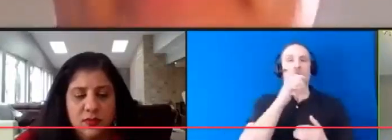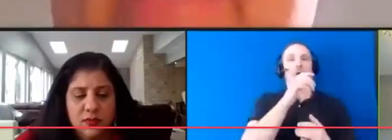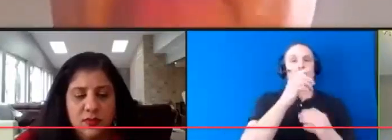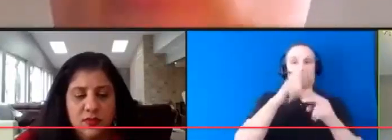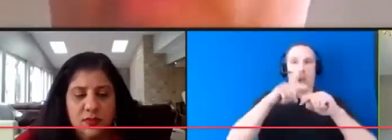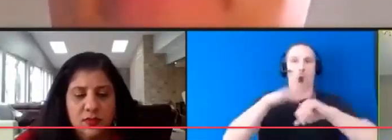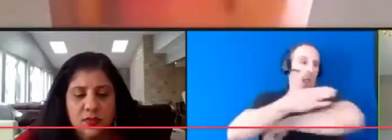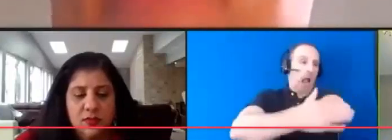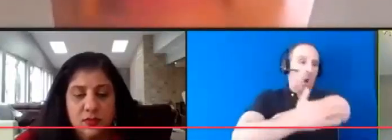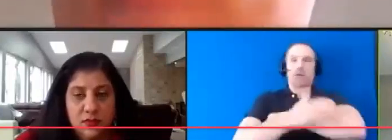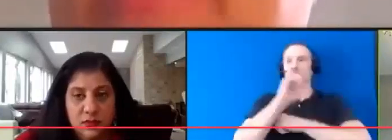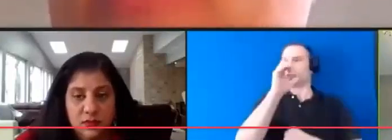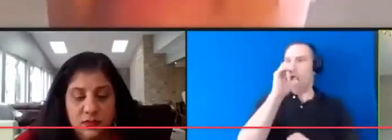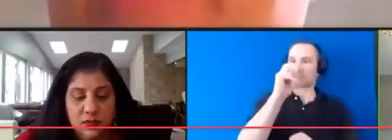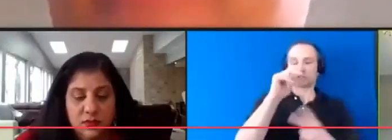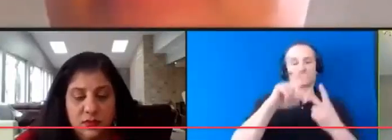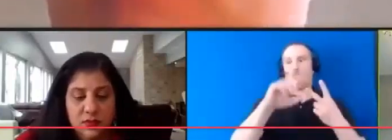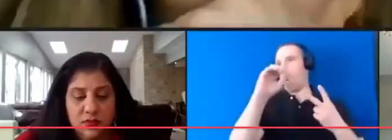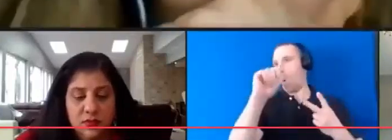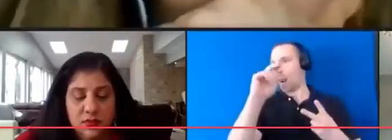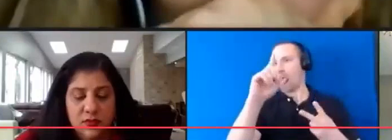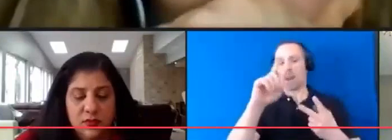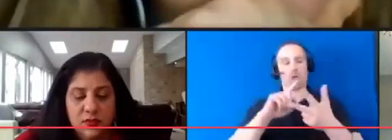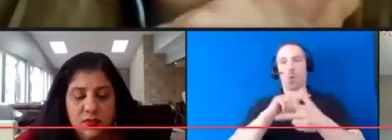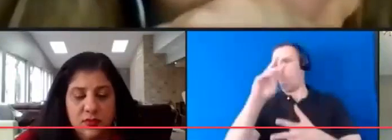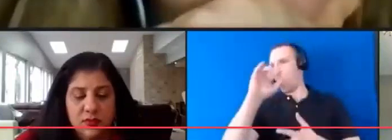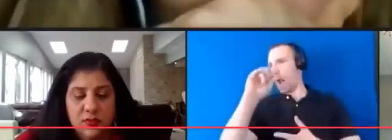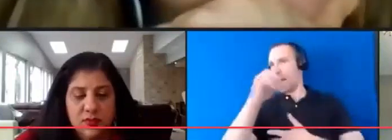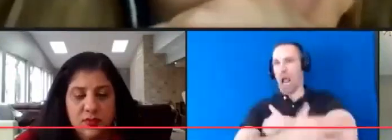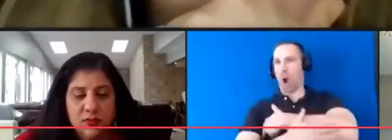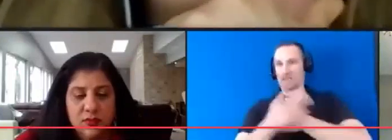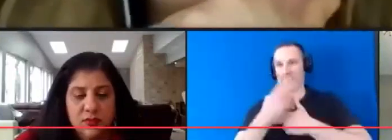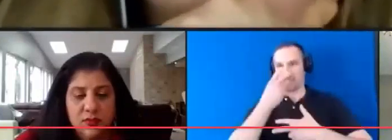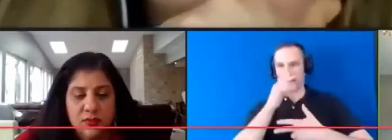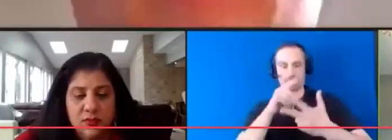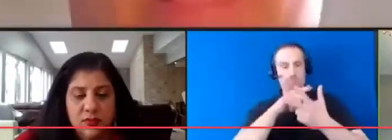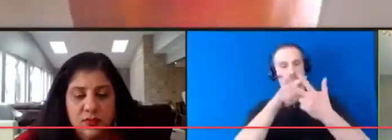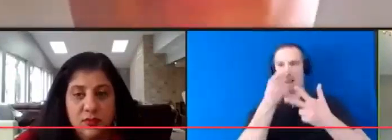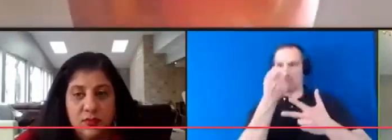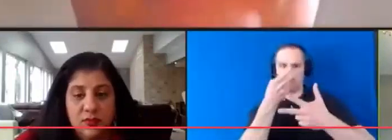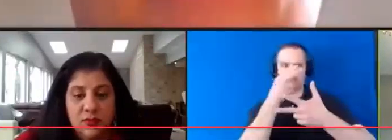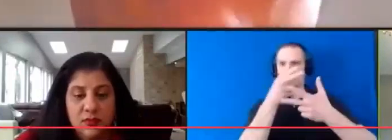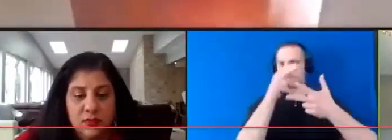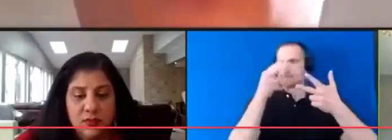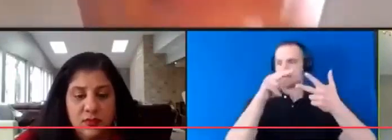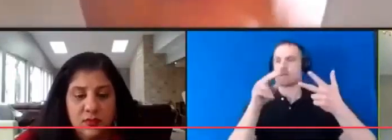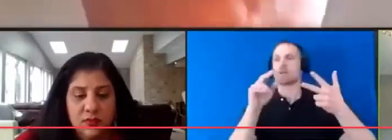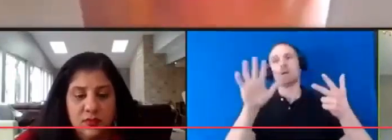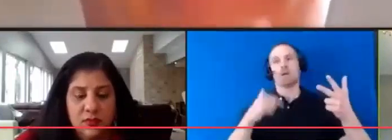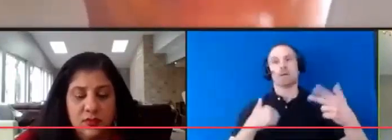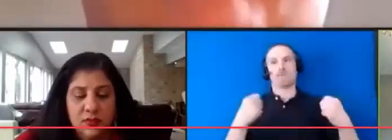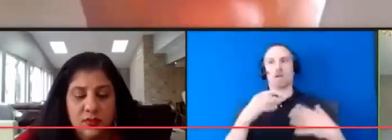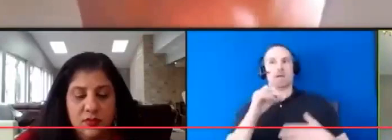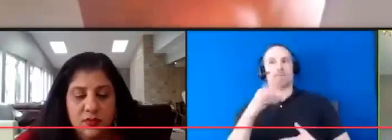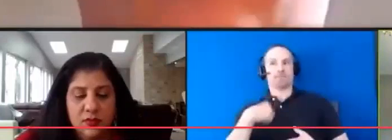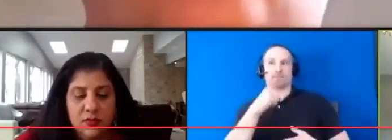no vamos a reducir no estamos reduciendo casos y yo estaba abriendo a los